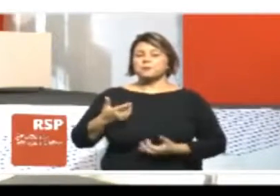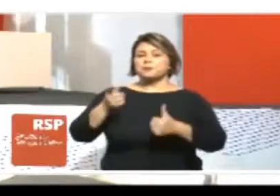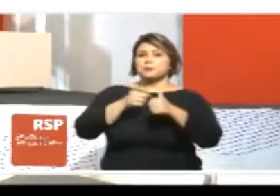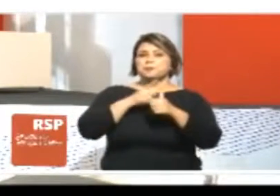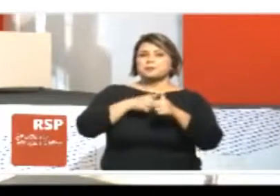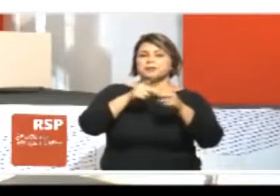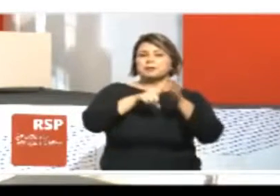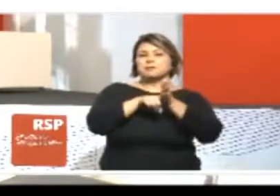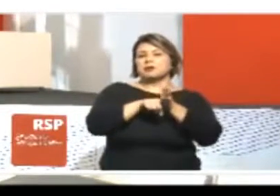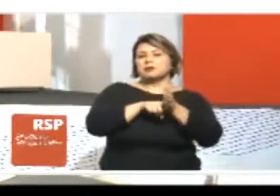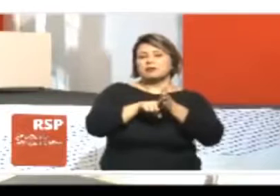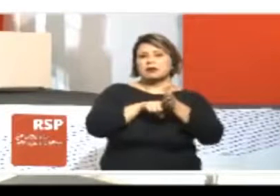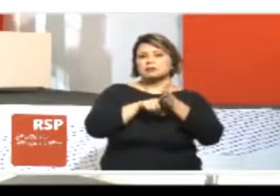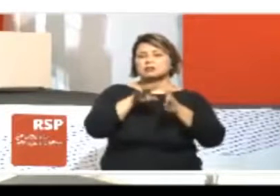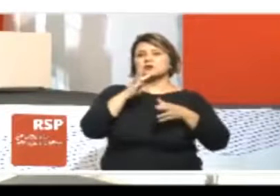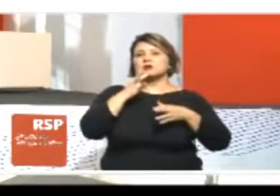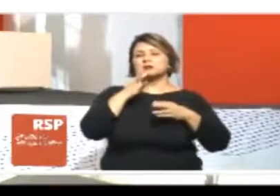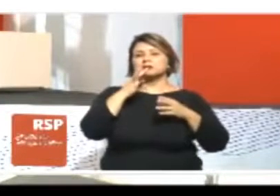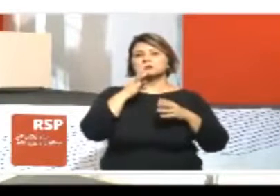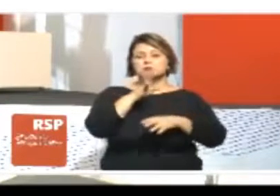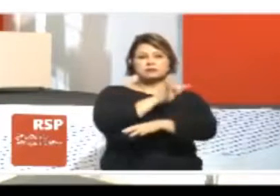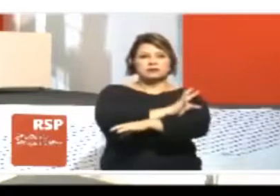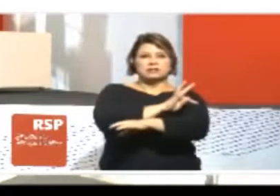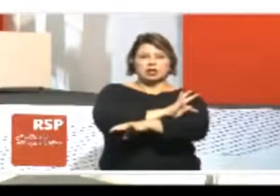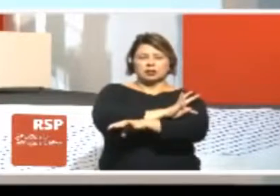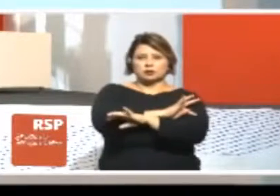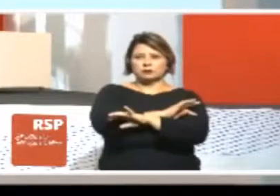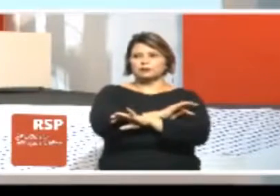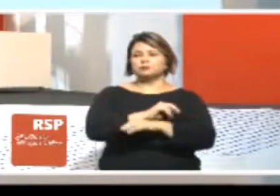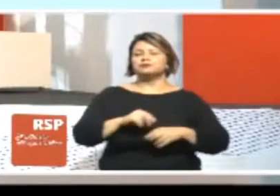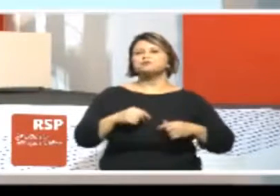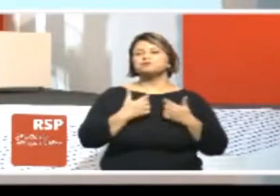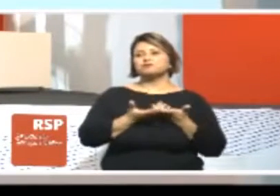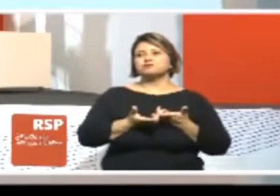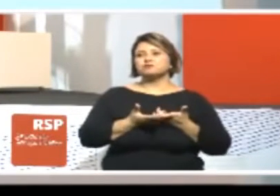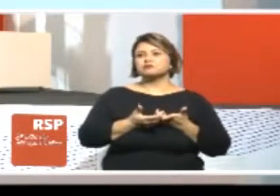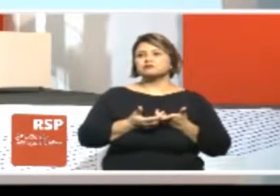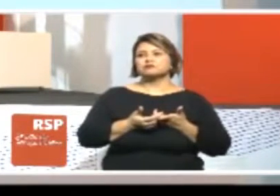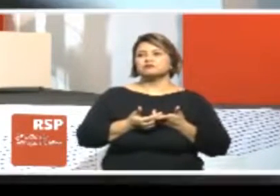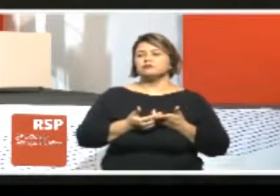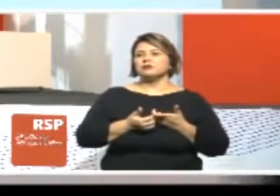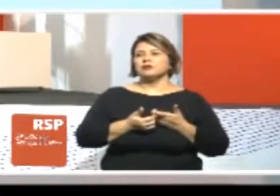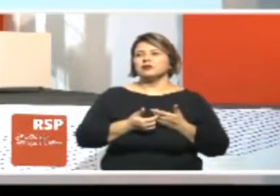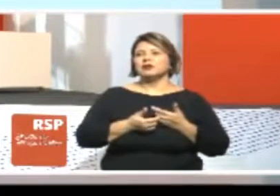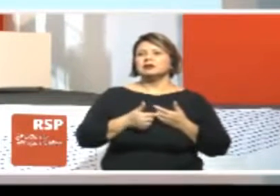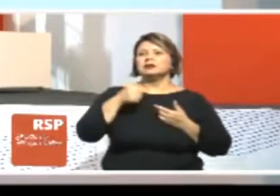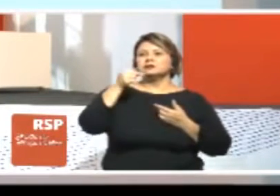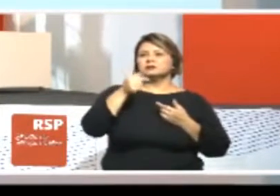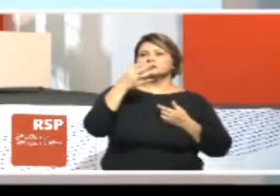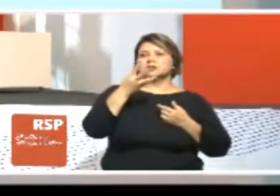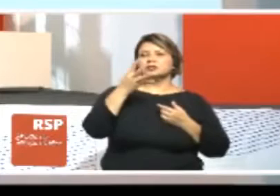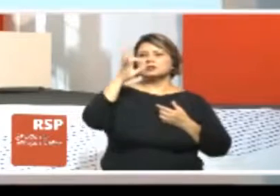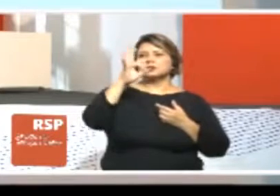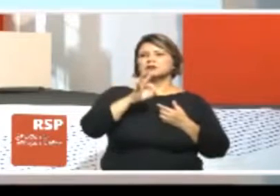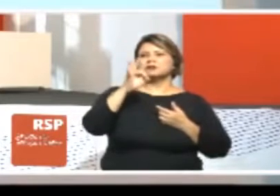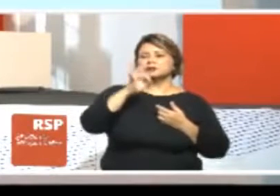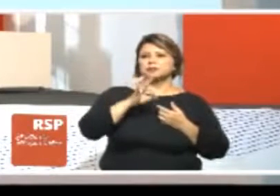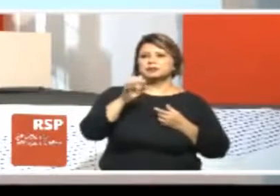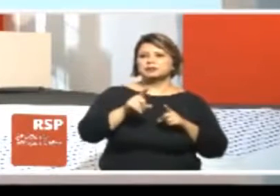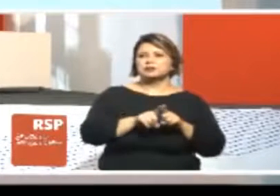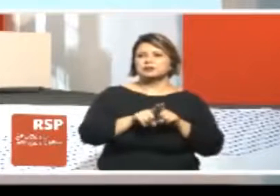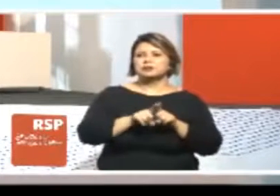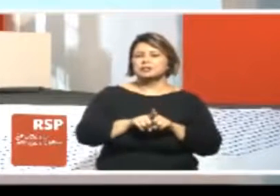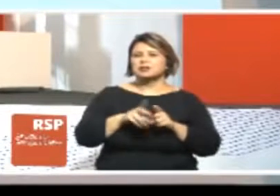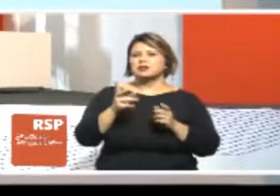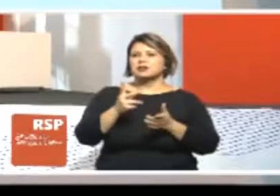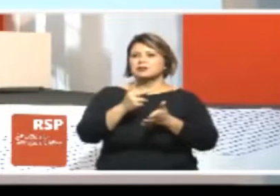técnico. El ganador, solamente en el 74% de los casos, era el que fue el que